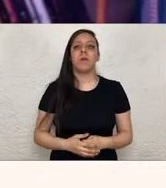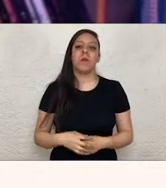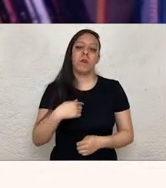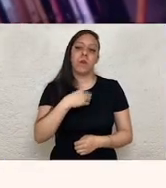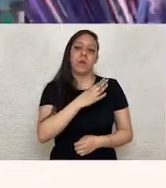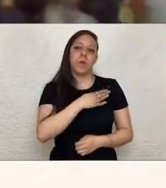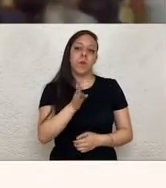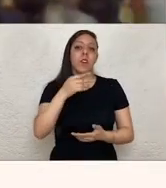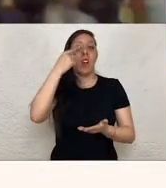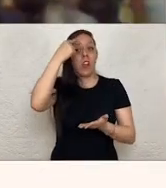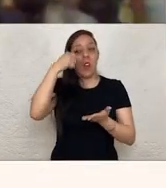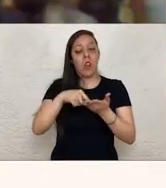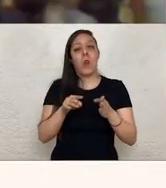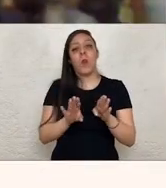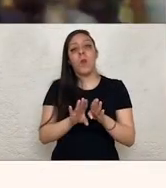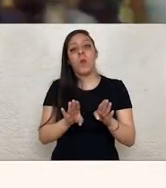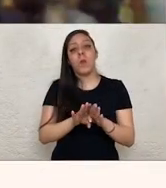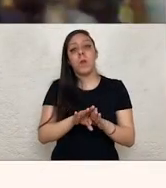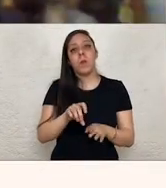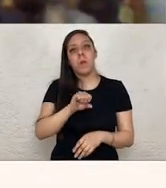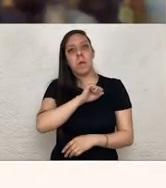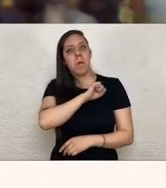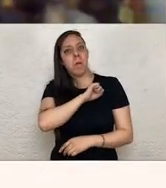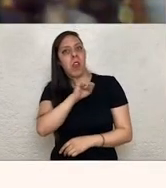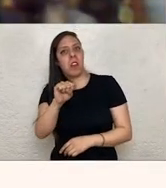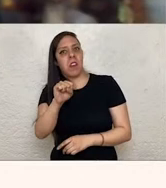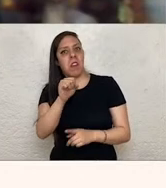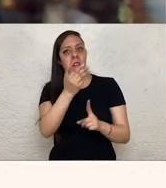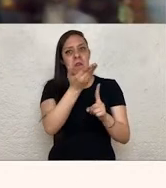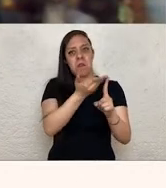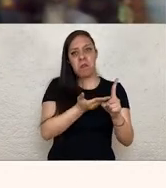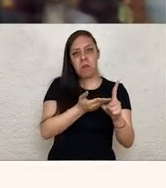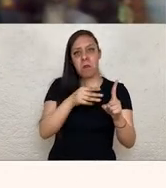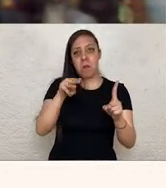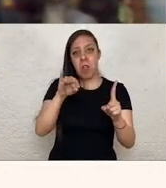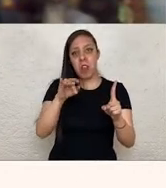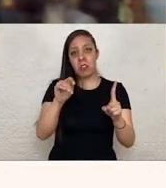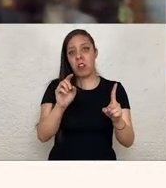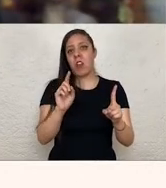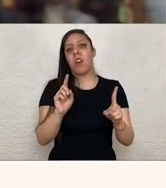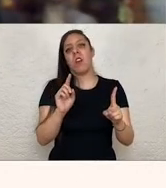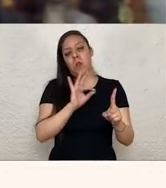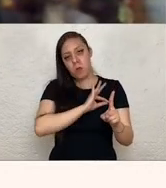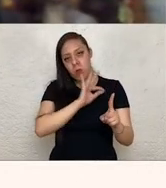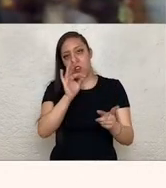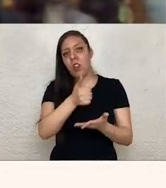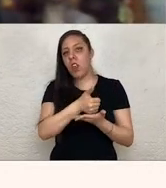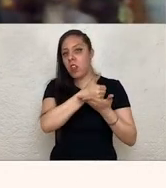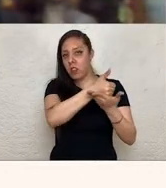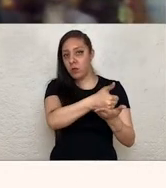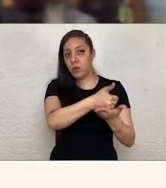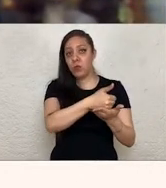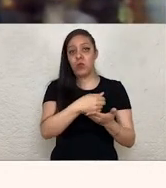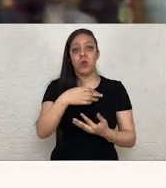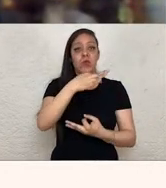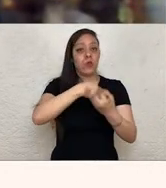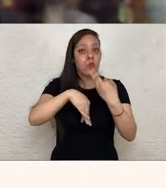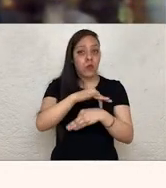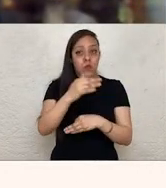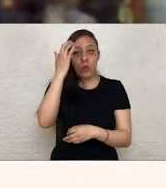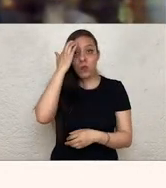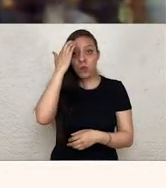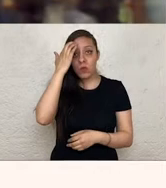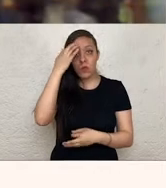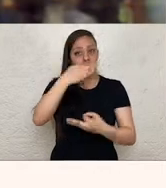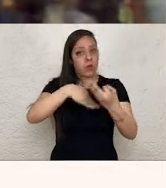favor. Bueno, quizás la mala fama de Malintzin es es útil en este sentido, es decir, por lo